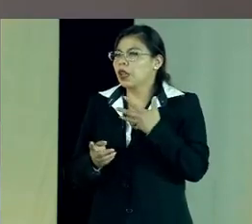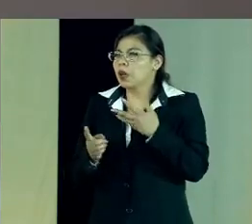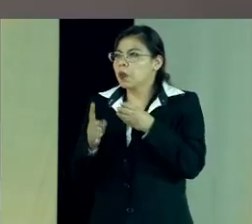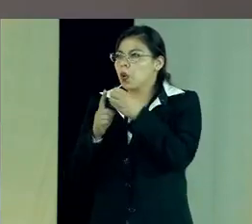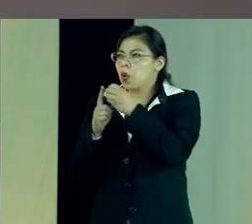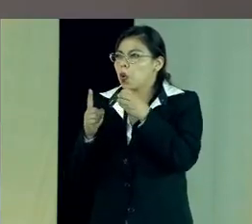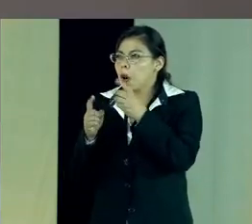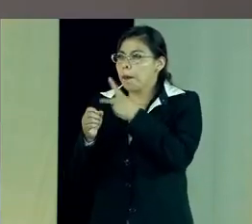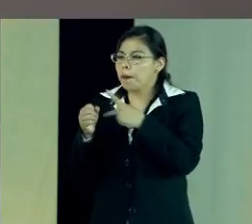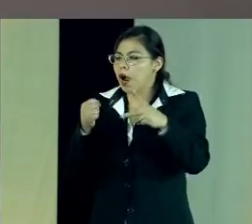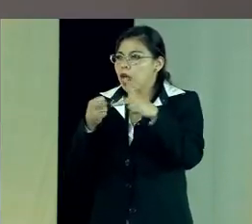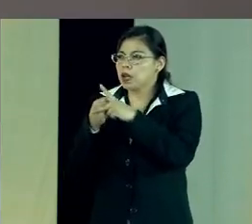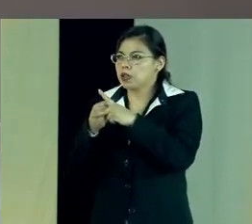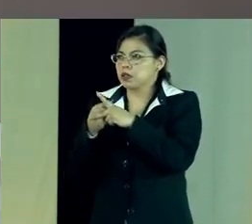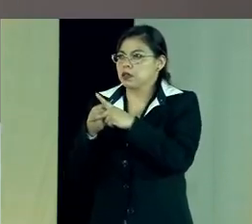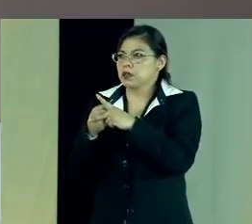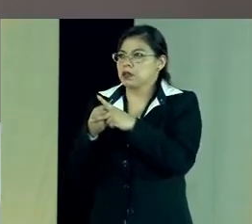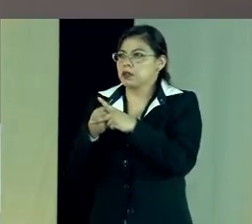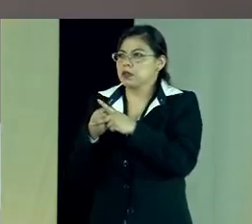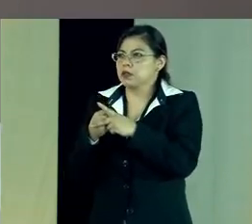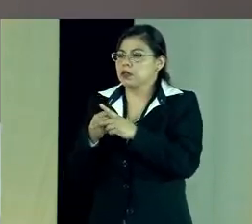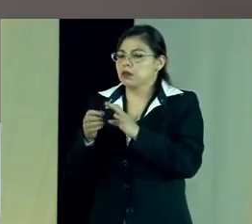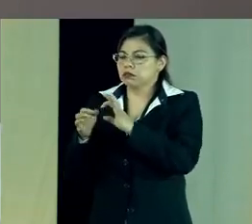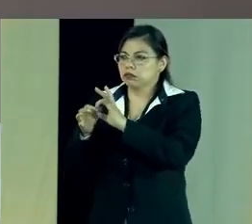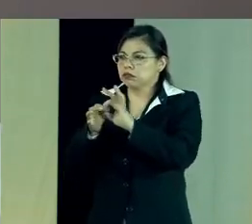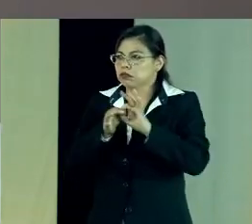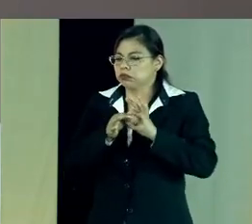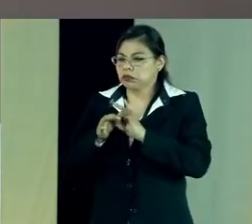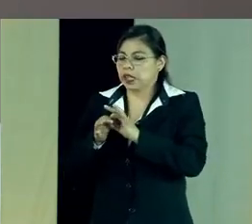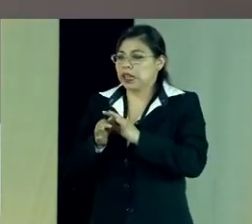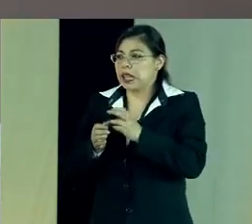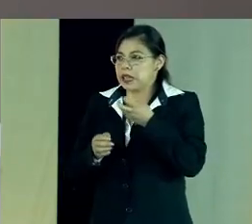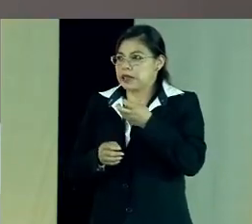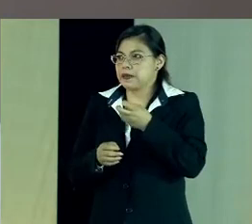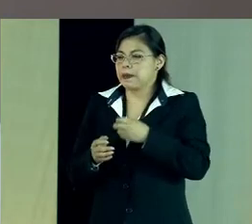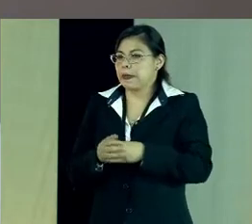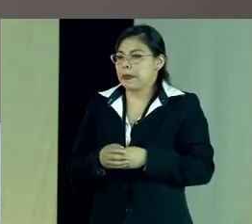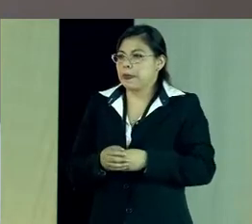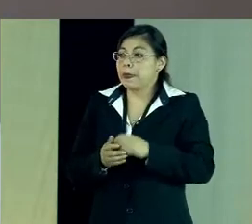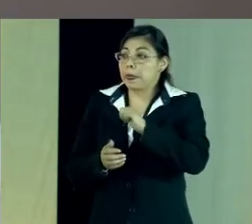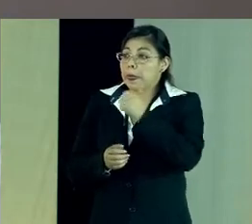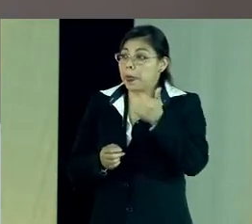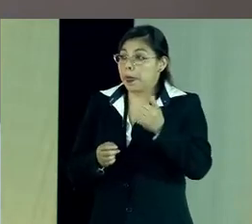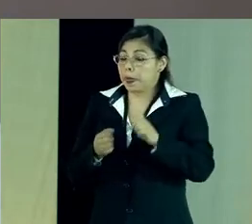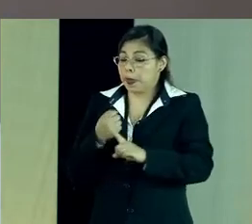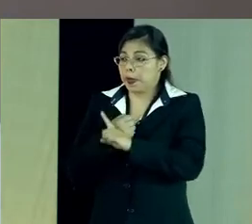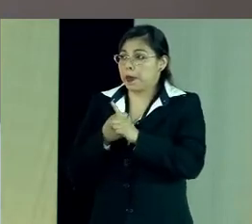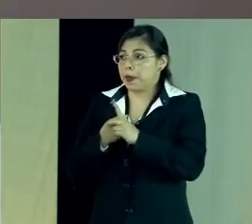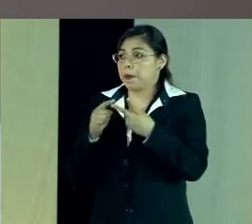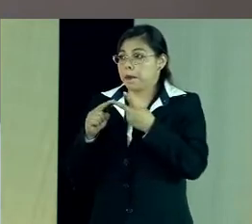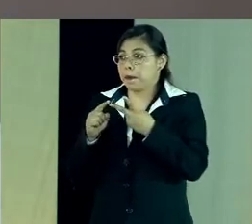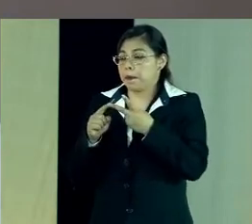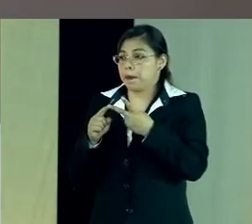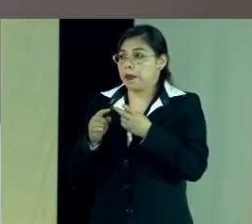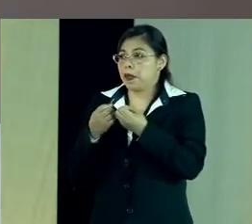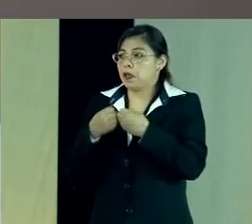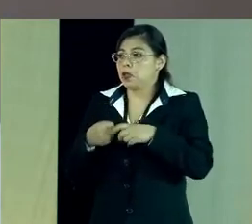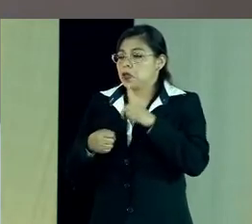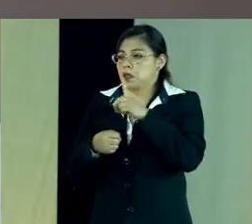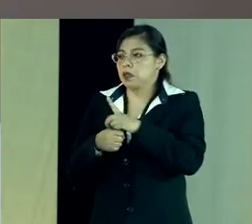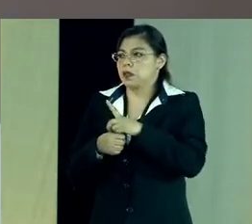país totalmente unificado por eso pero otro problema en las sociedades es